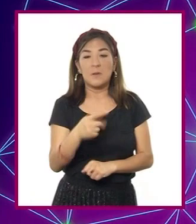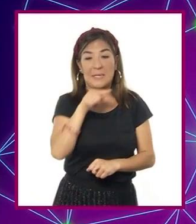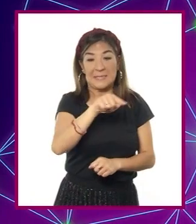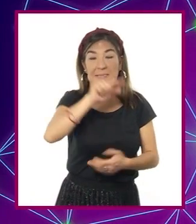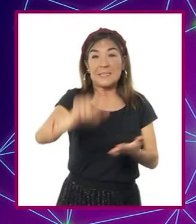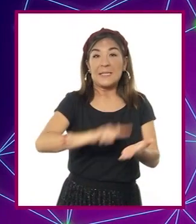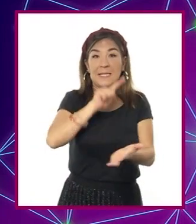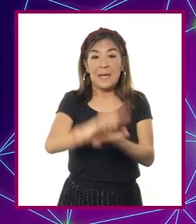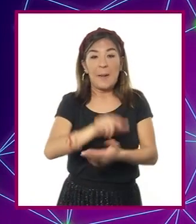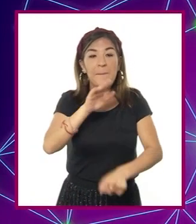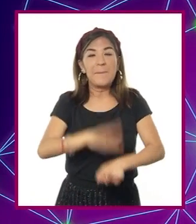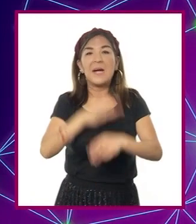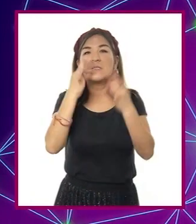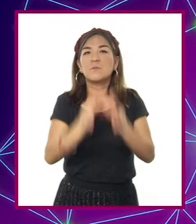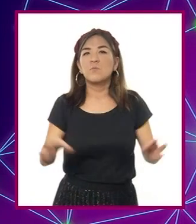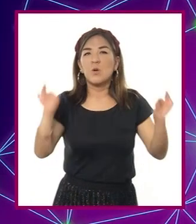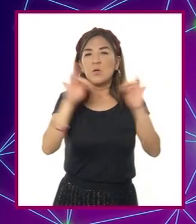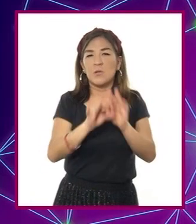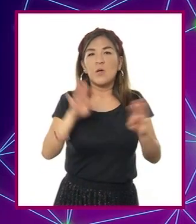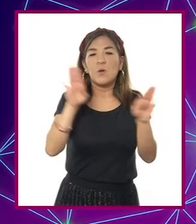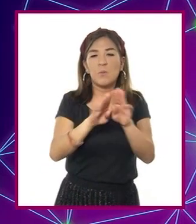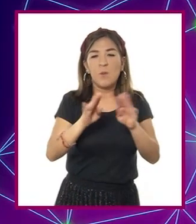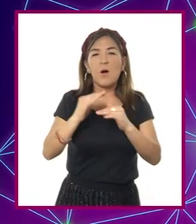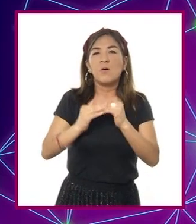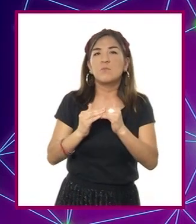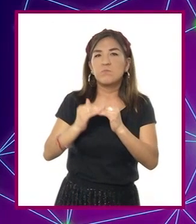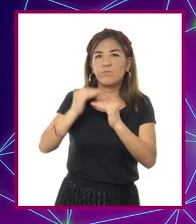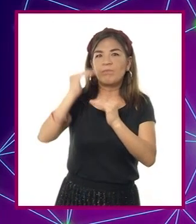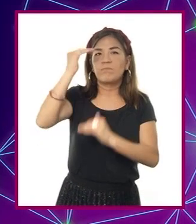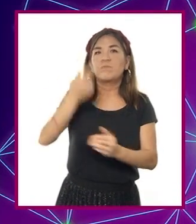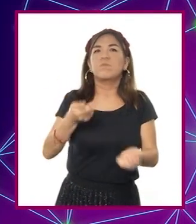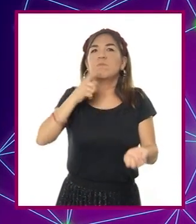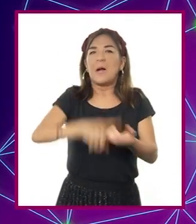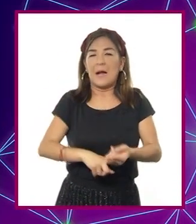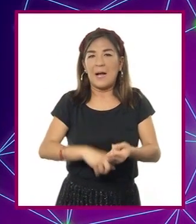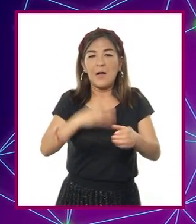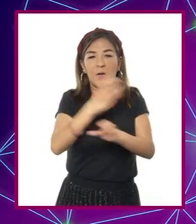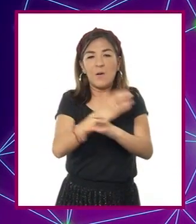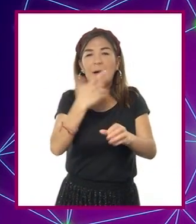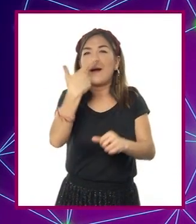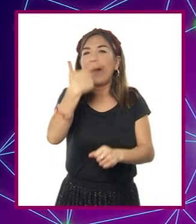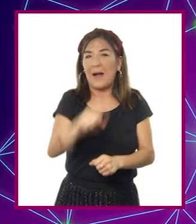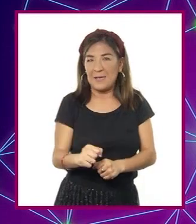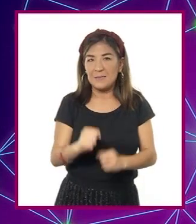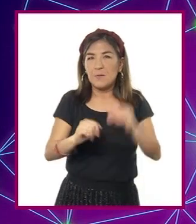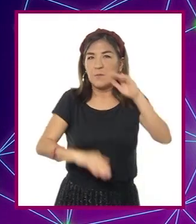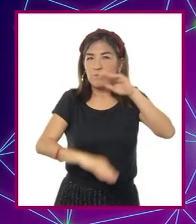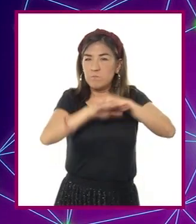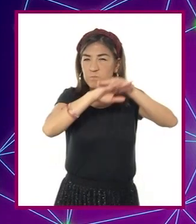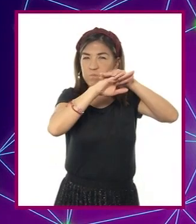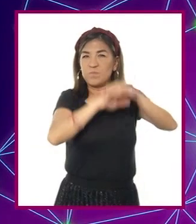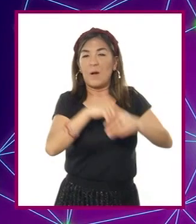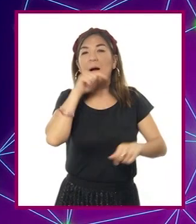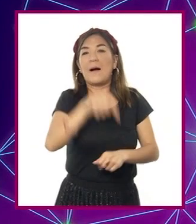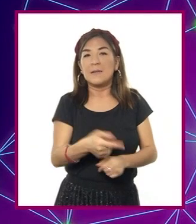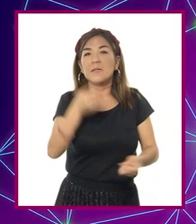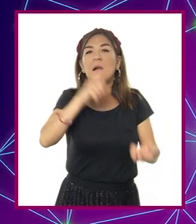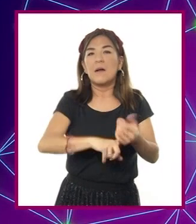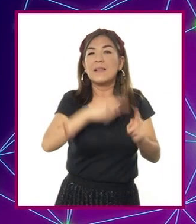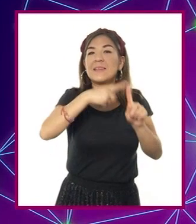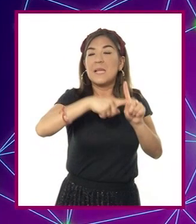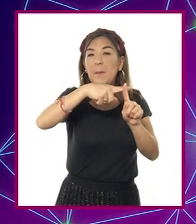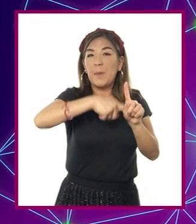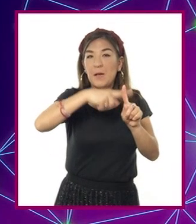gases que relaciona el volumen y la presión de una cierta cantidad de gas, conservada a una